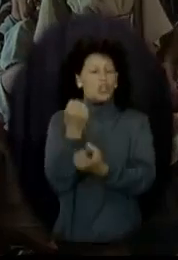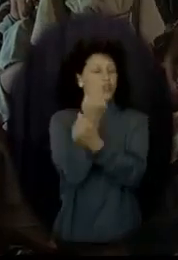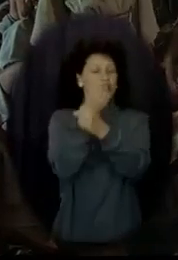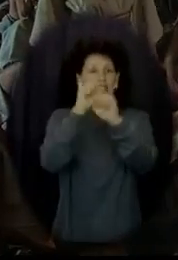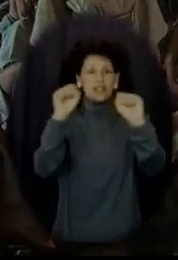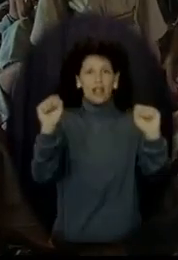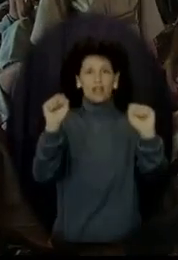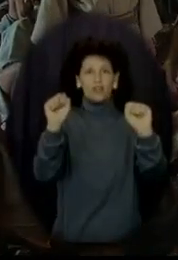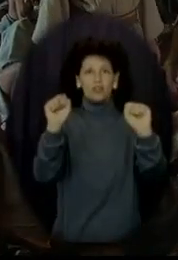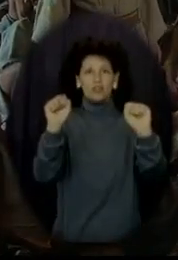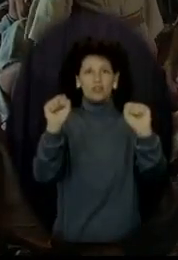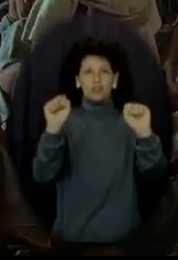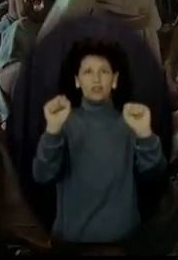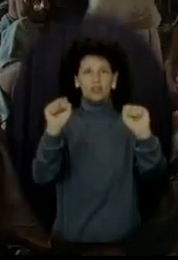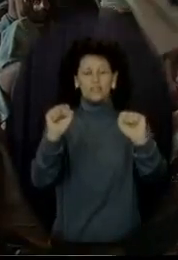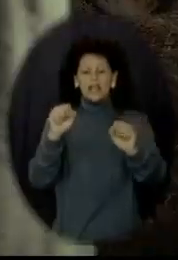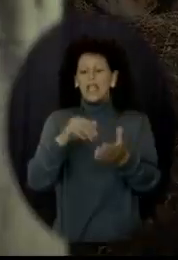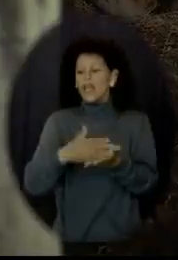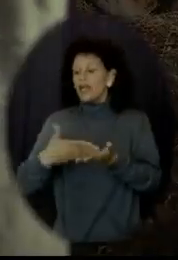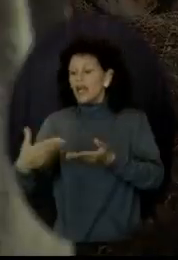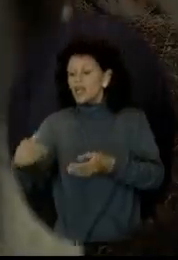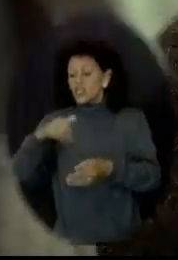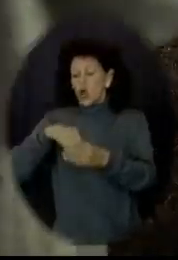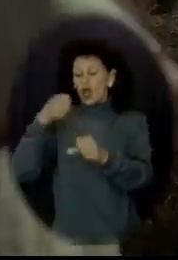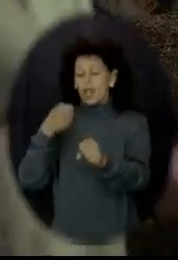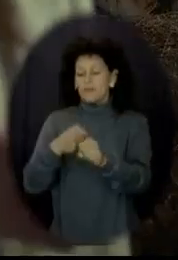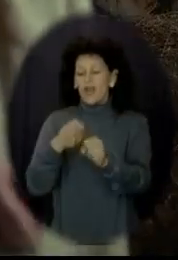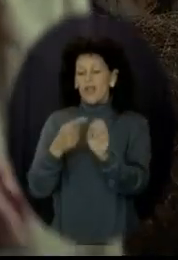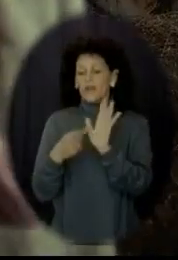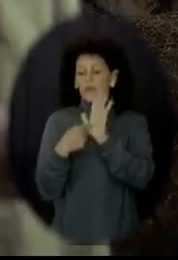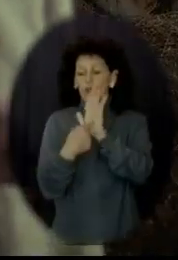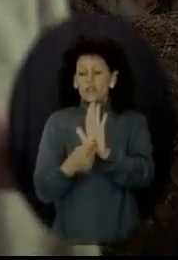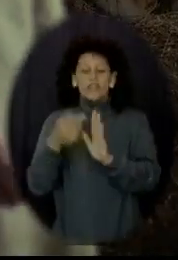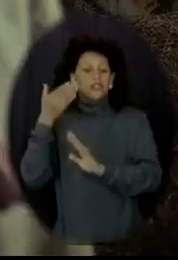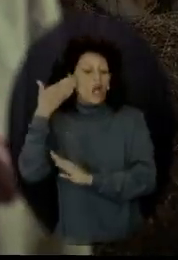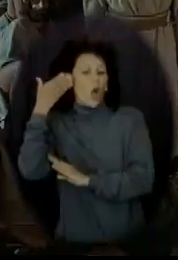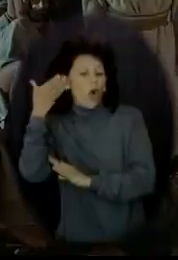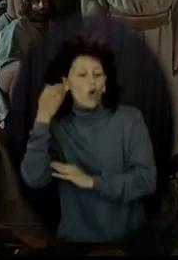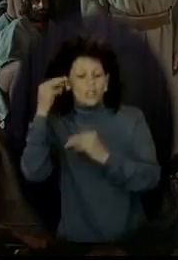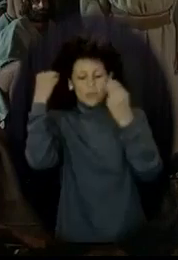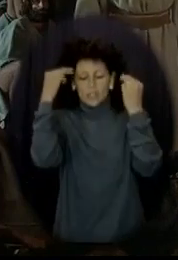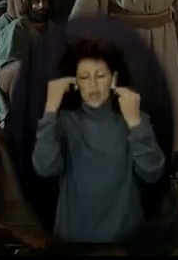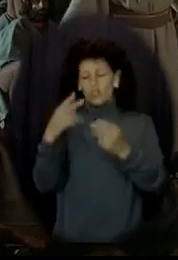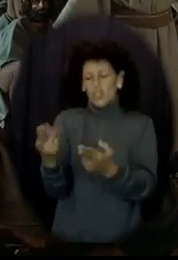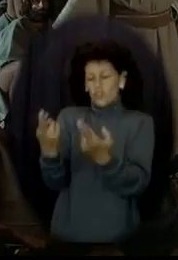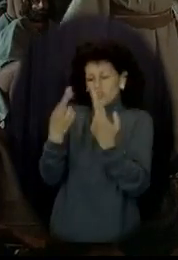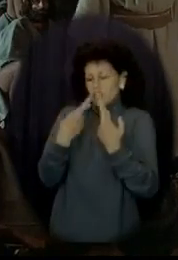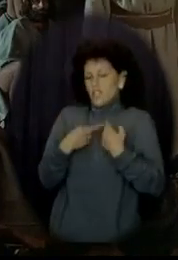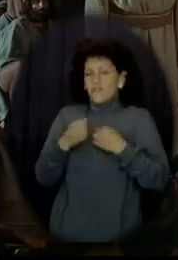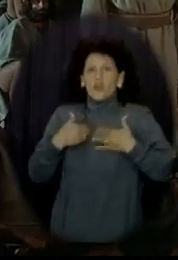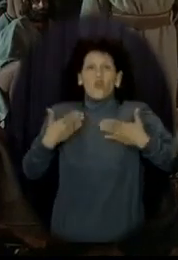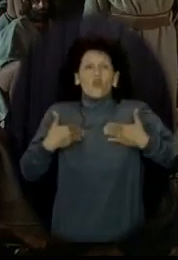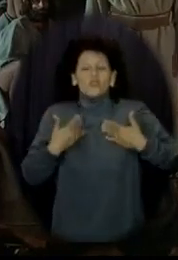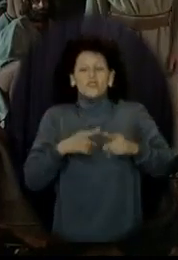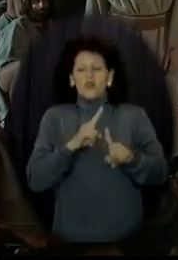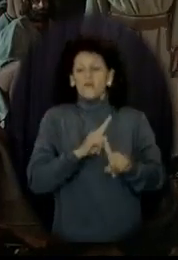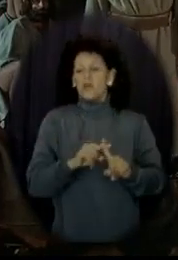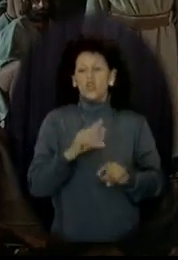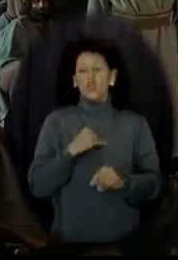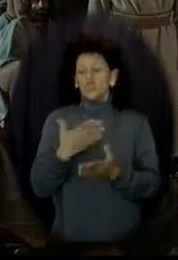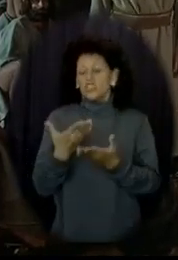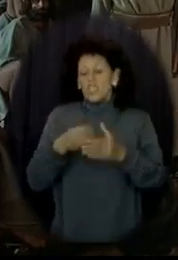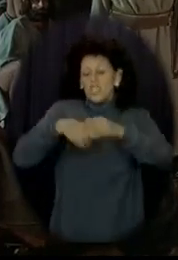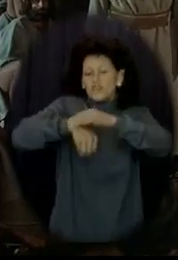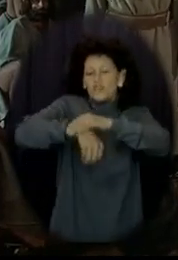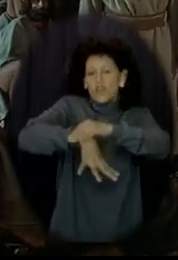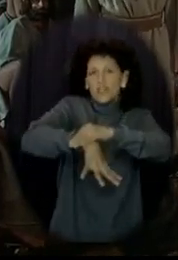se salven. La que cayó entre las piedras representa a los que oyen el mensaje y lo reciben con gusto. Pero